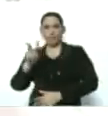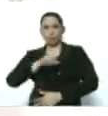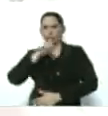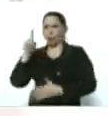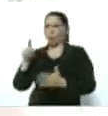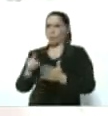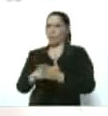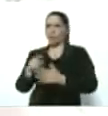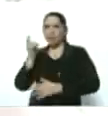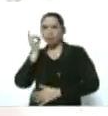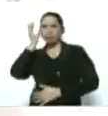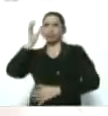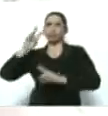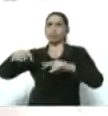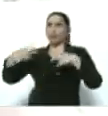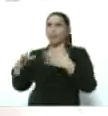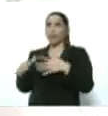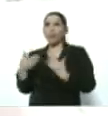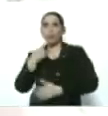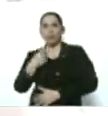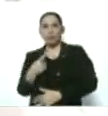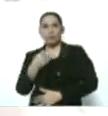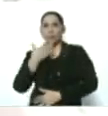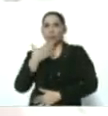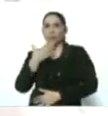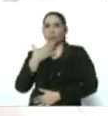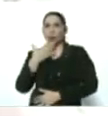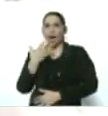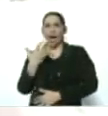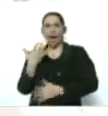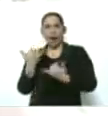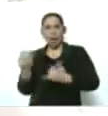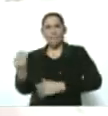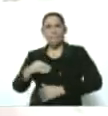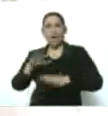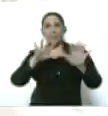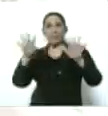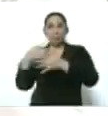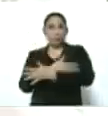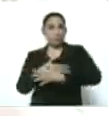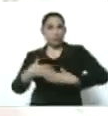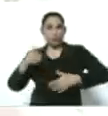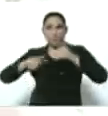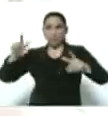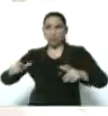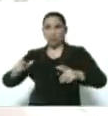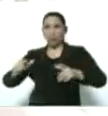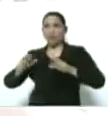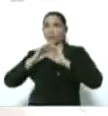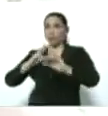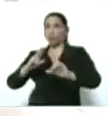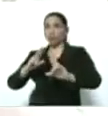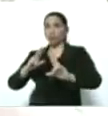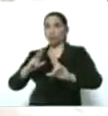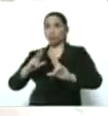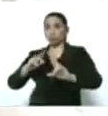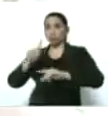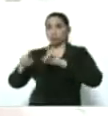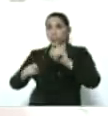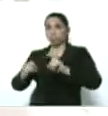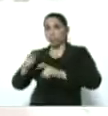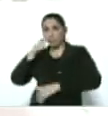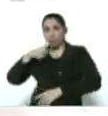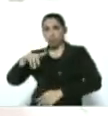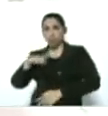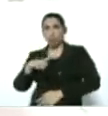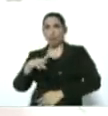absolutamente innovadora. Cuando uno dice 18, ahora son más, 19 millones de personas han contestado una encuesta Náguara. Que de una población de